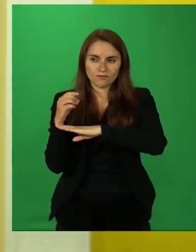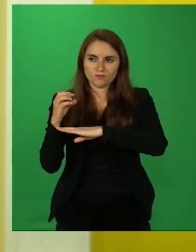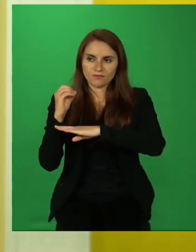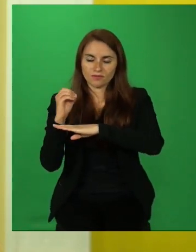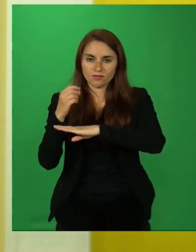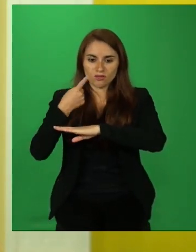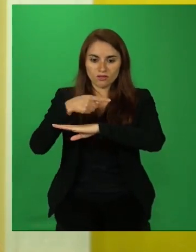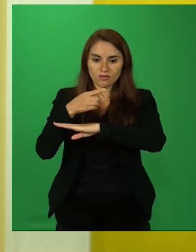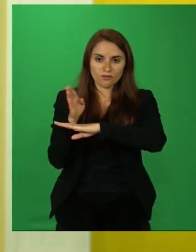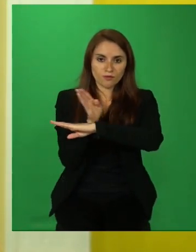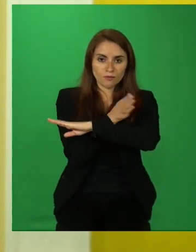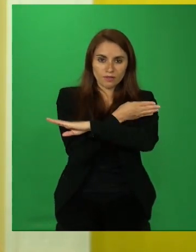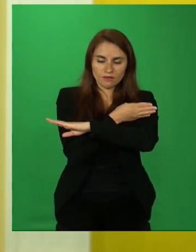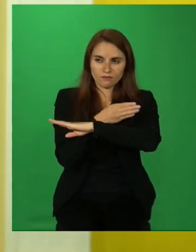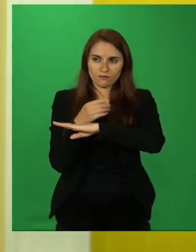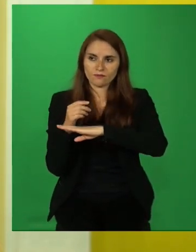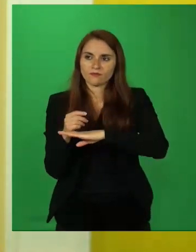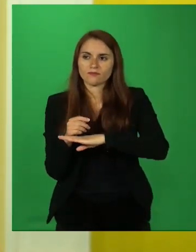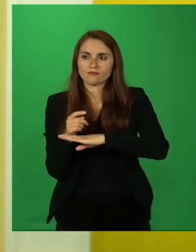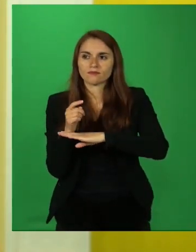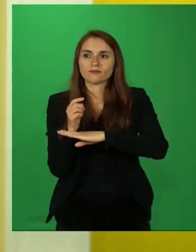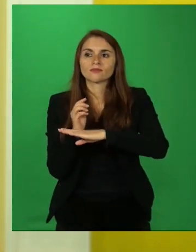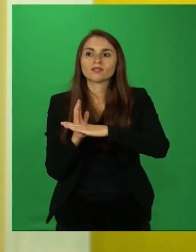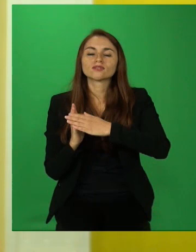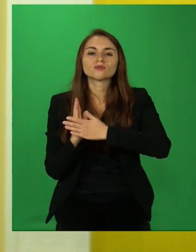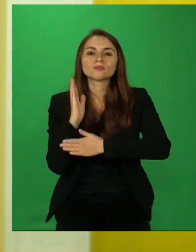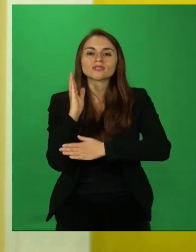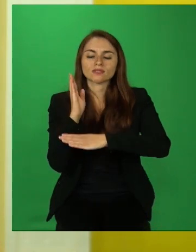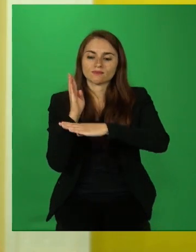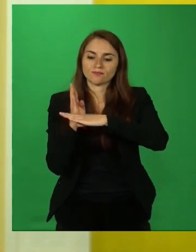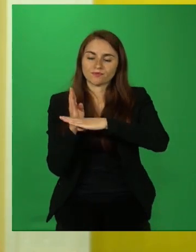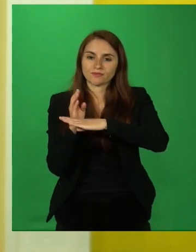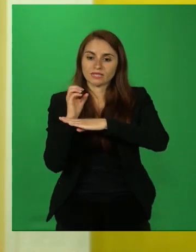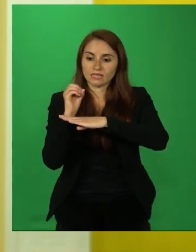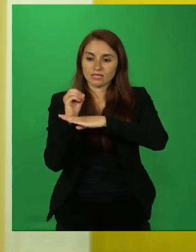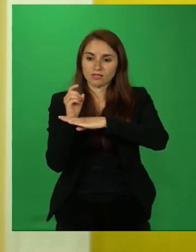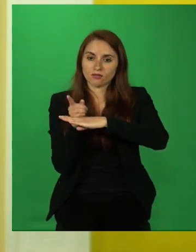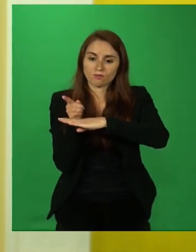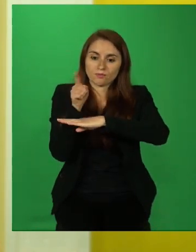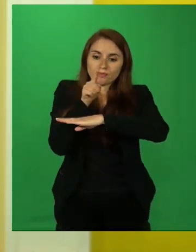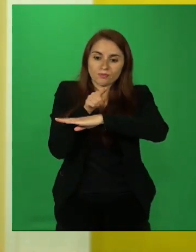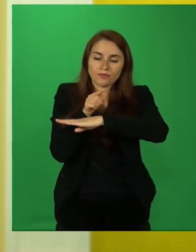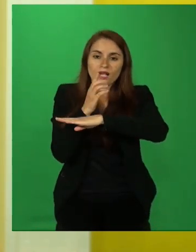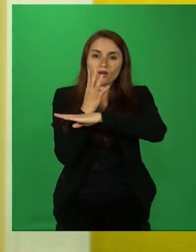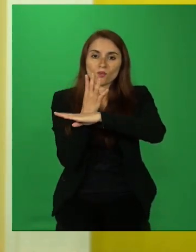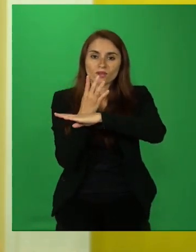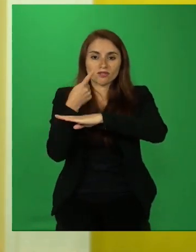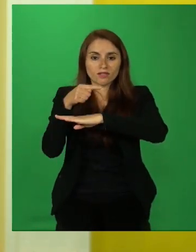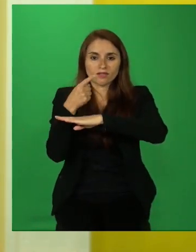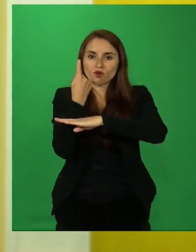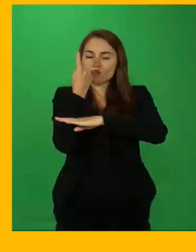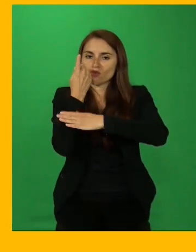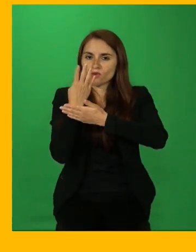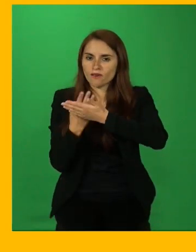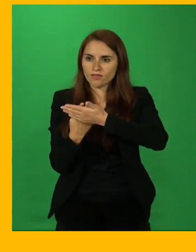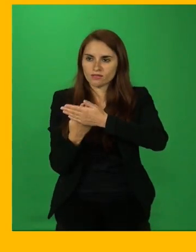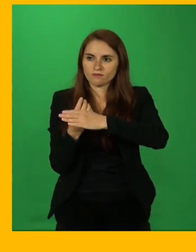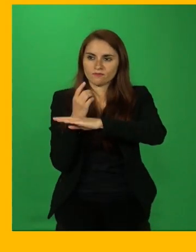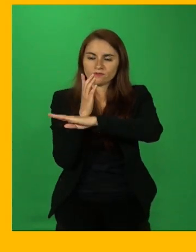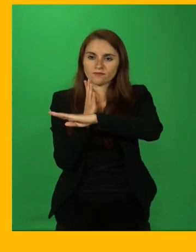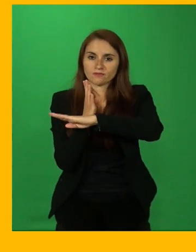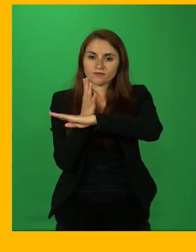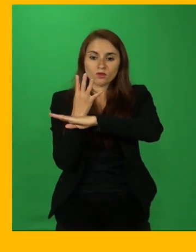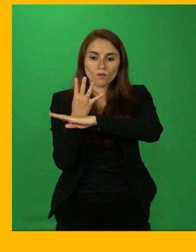veamos entonces lo primero fíjate bien del 0 al 4 negativo una vez del 4